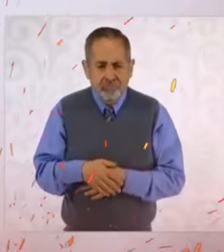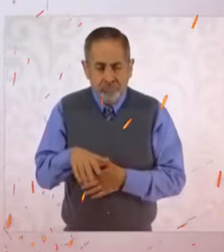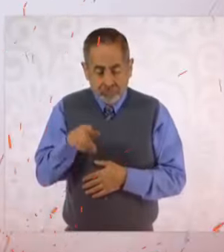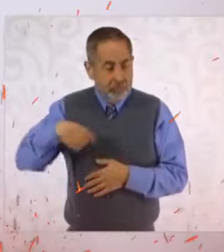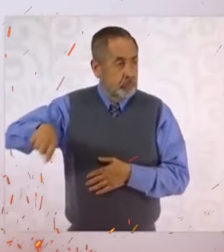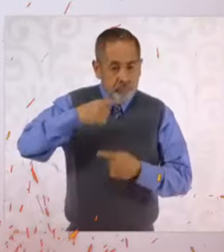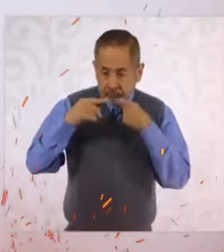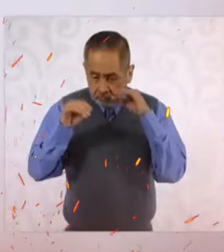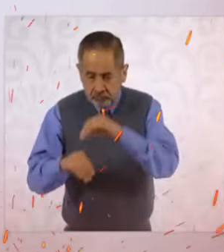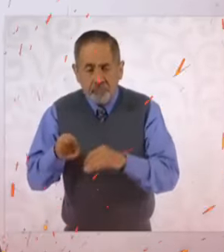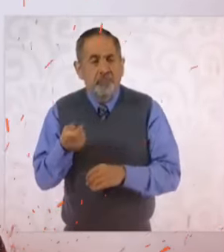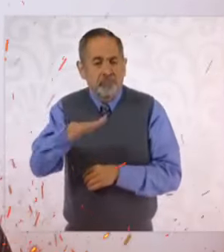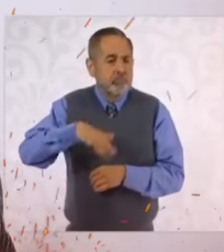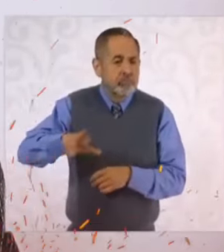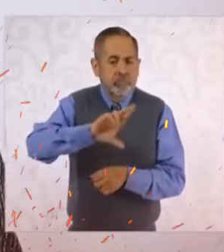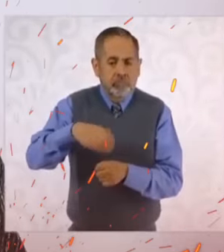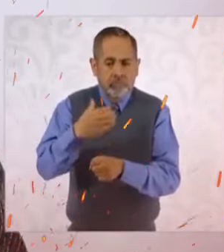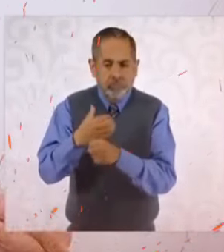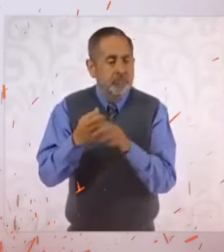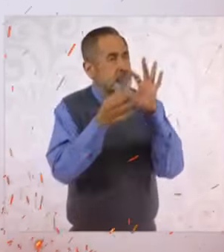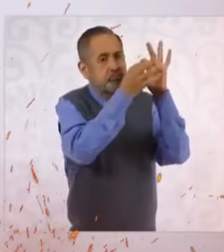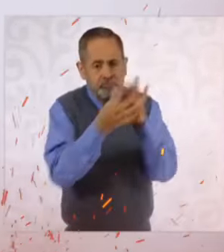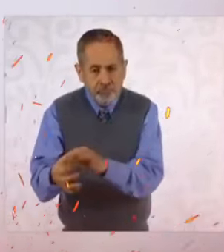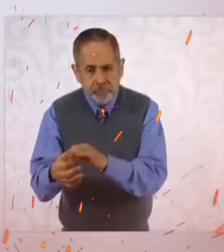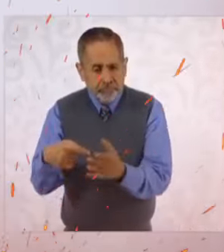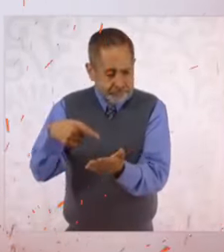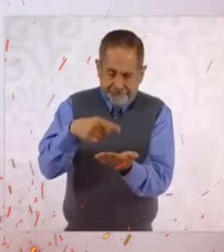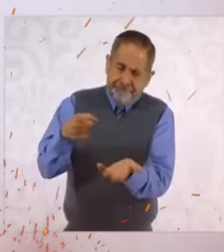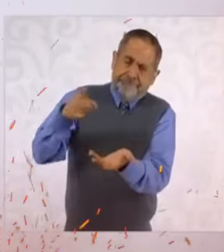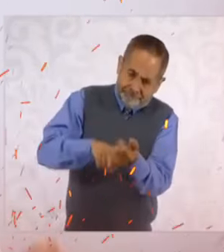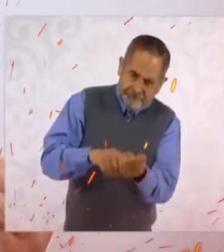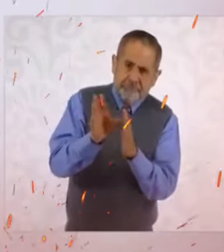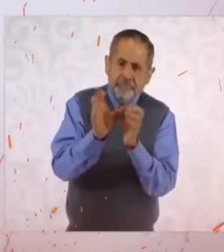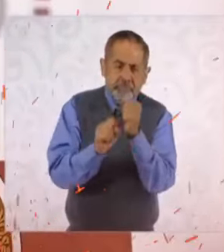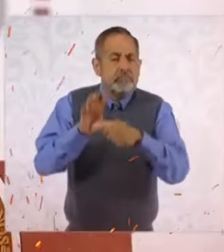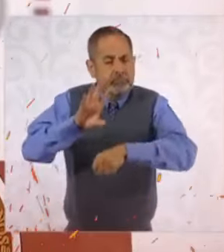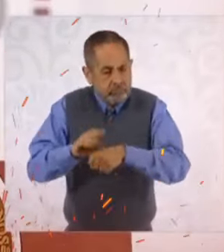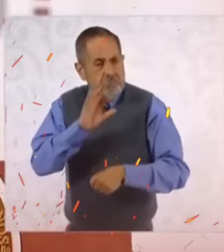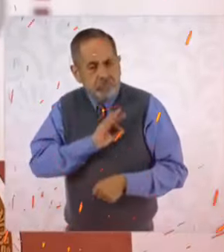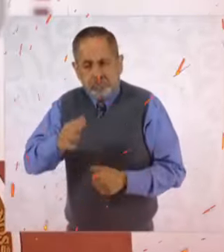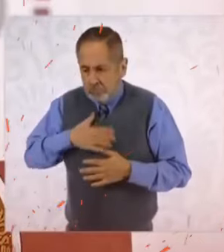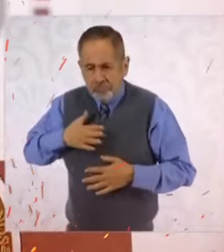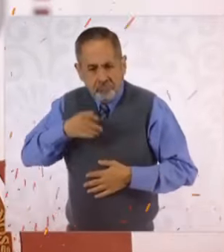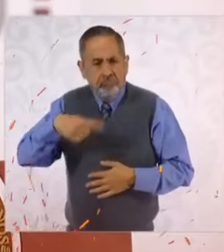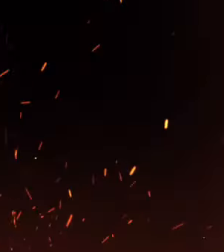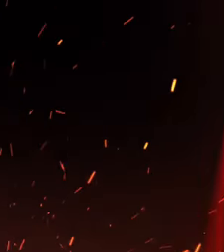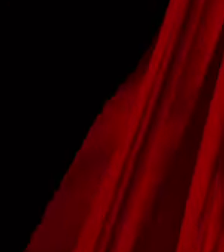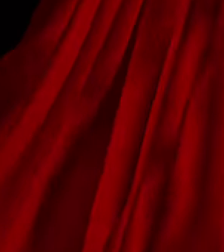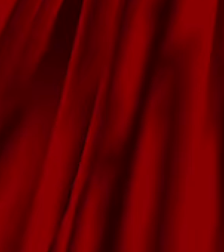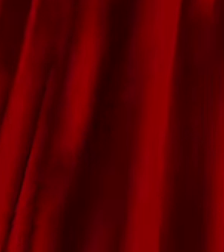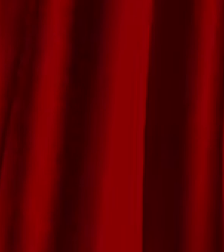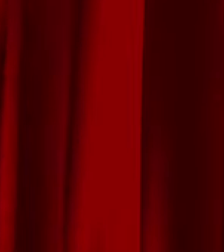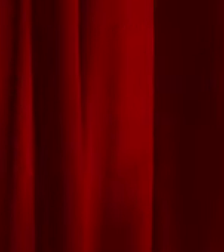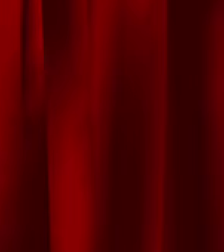lo que estamos haciendo. Está dentro de la Constitución. Forma parte de nuestro Estado de Derecho.